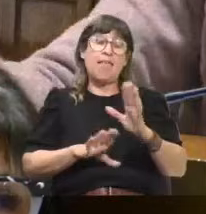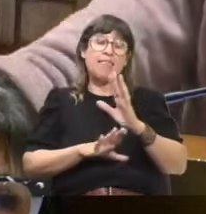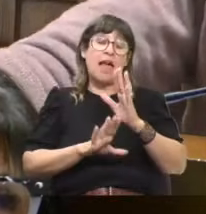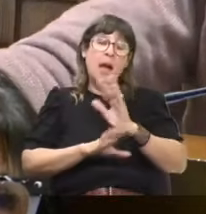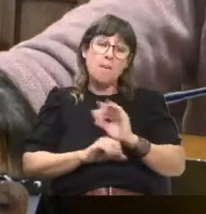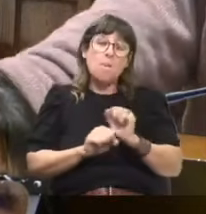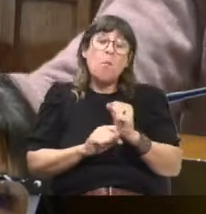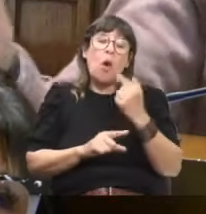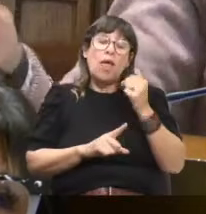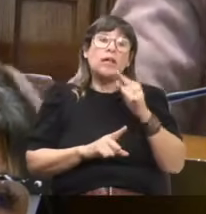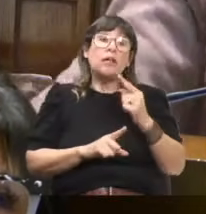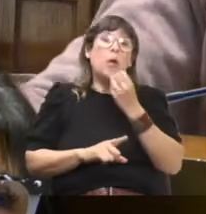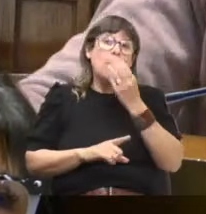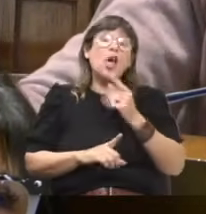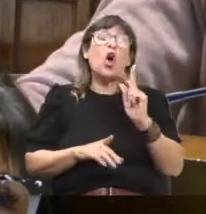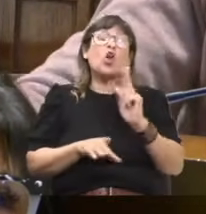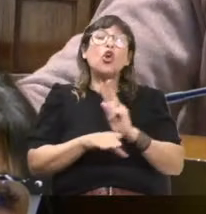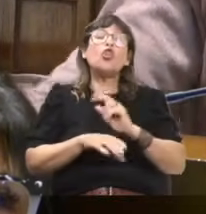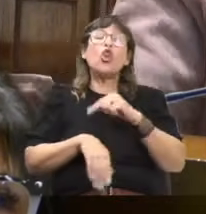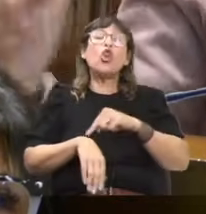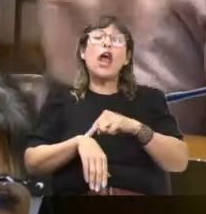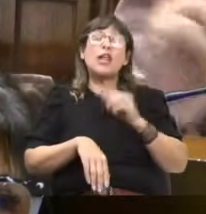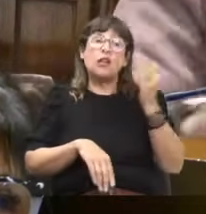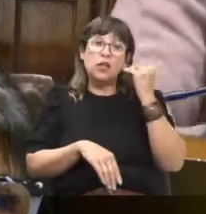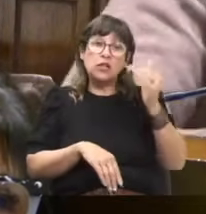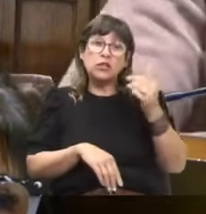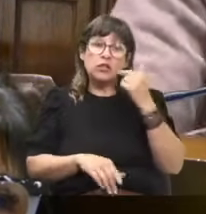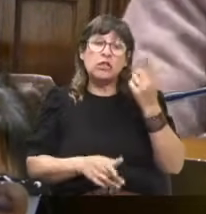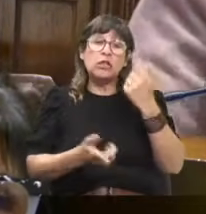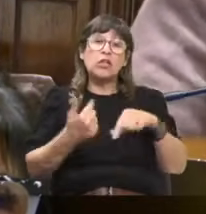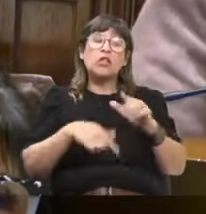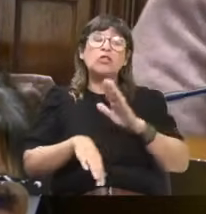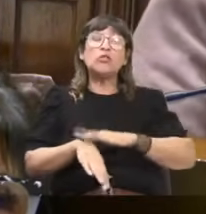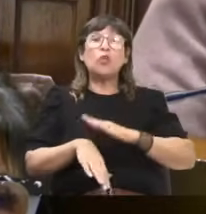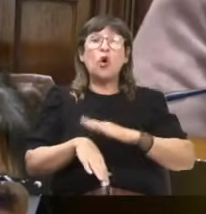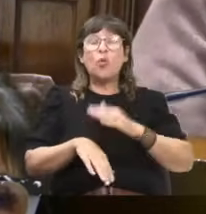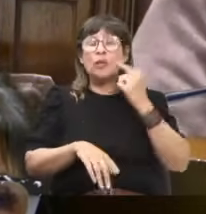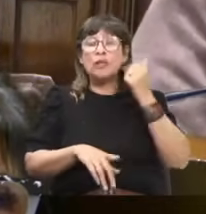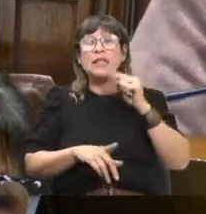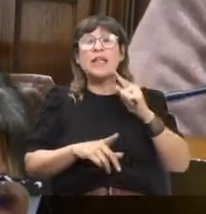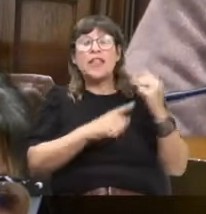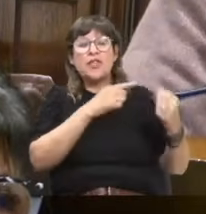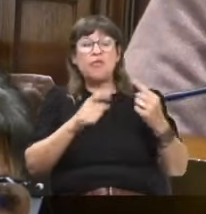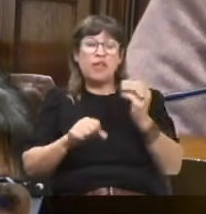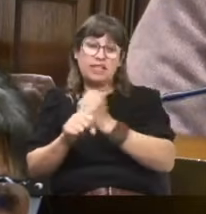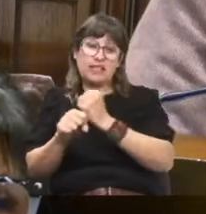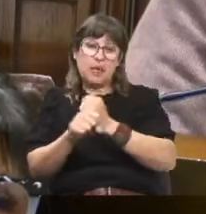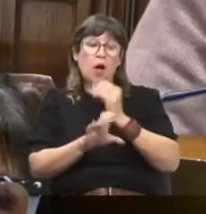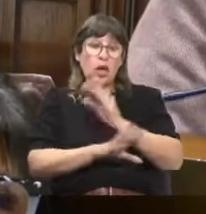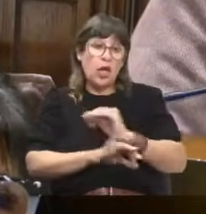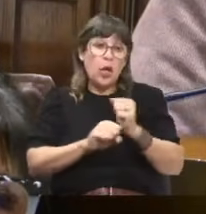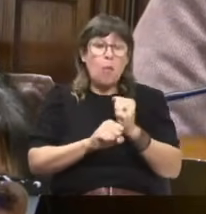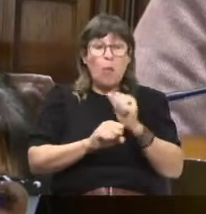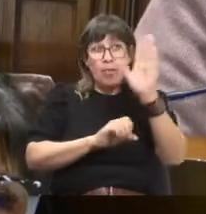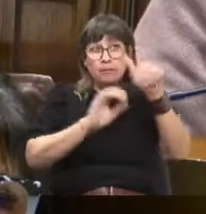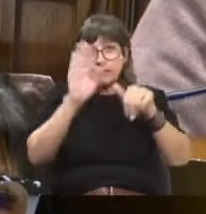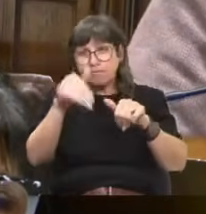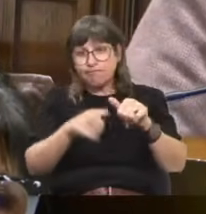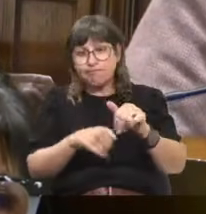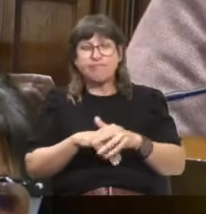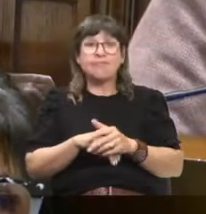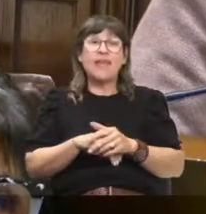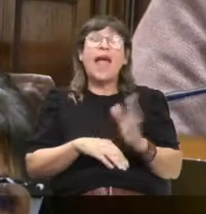mejor control horario del docente, al tiempo que respeta las múltiples tareas para las que puede ser convocado.